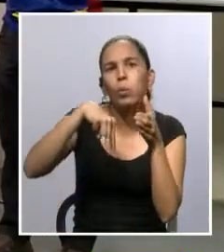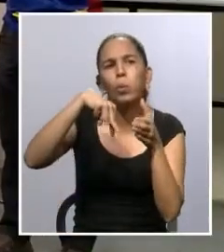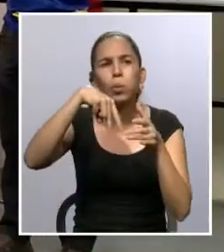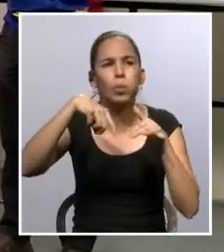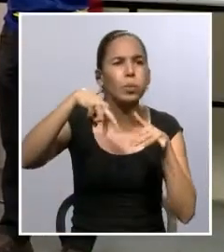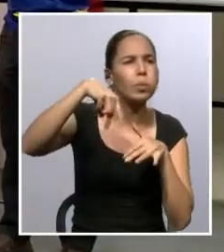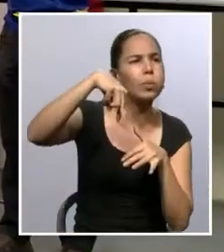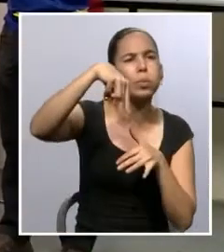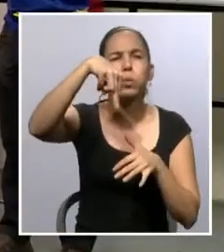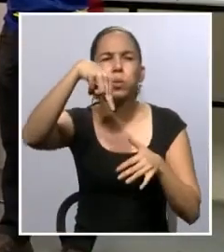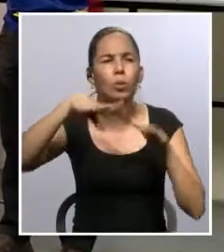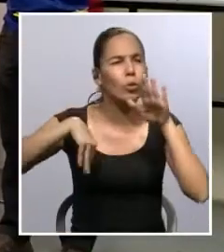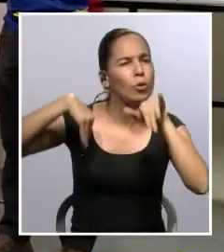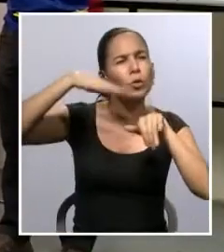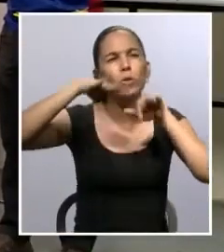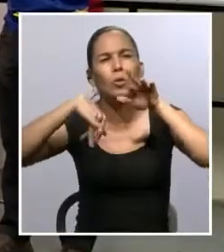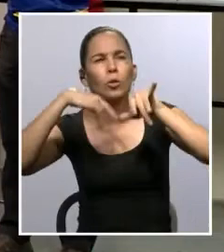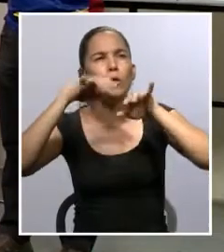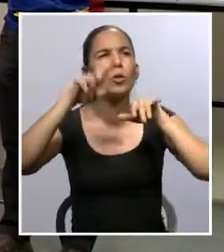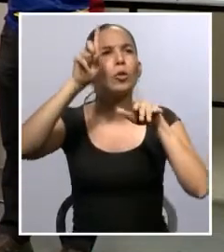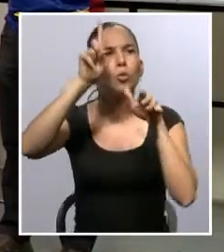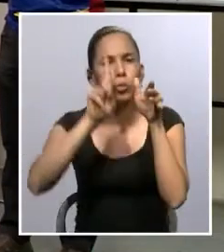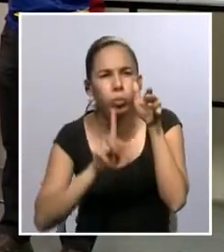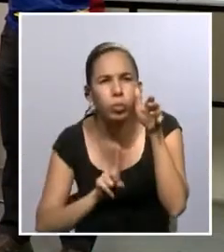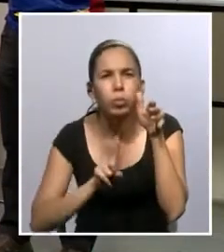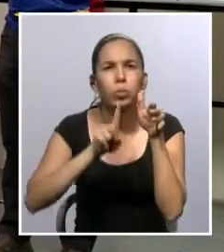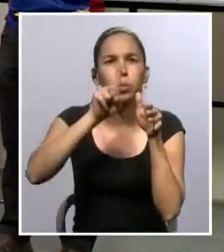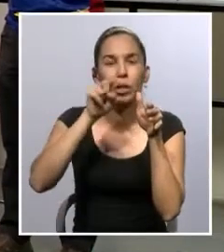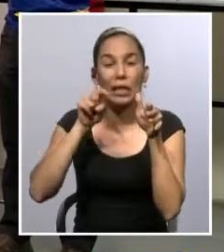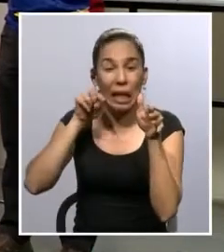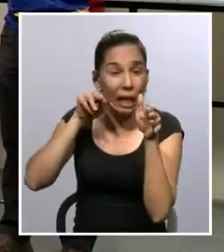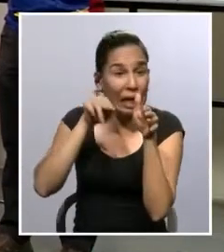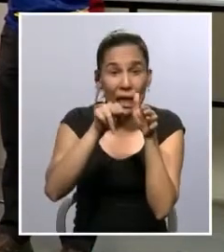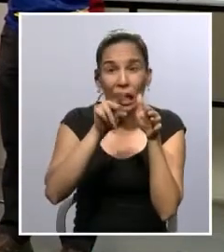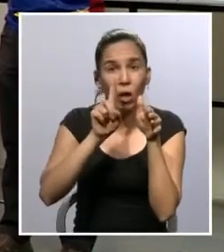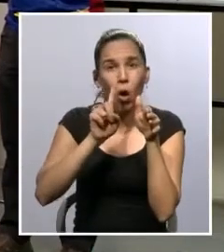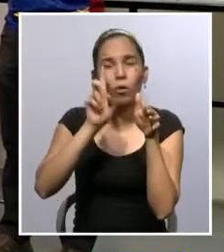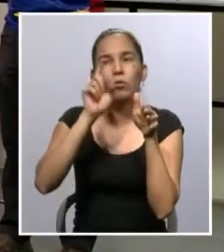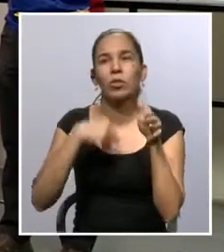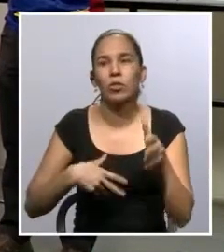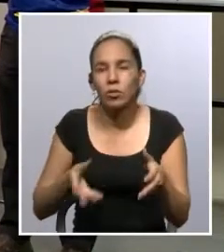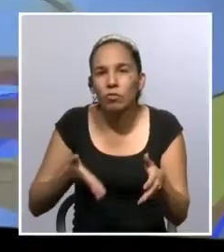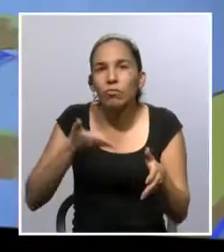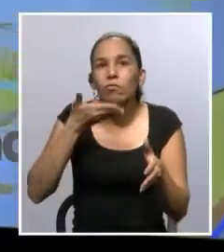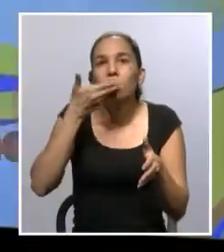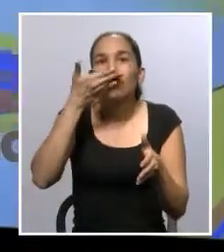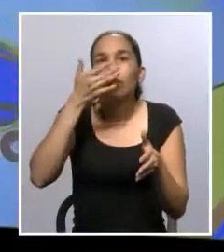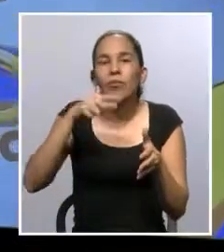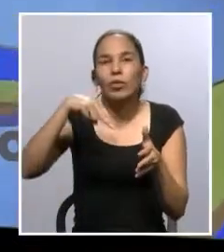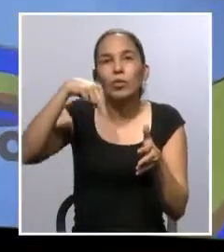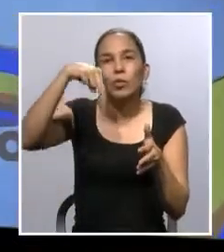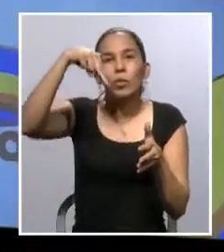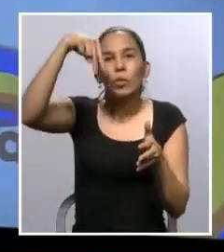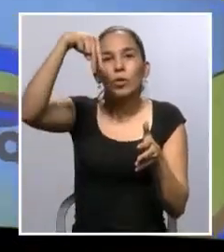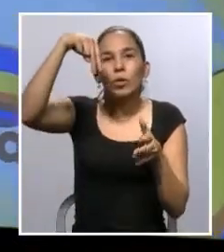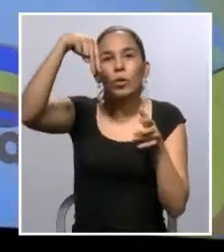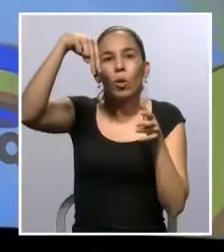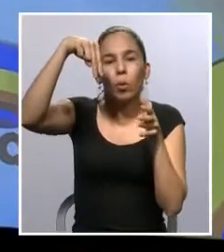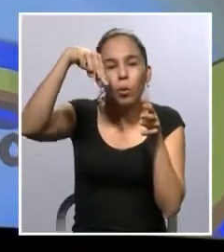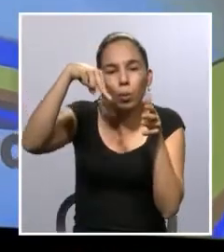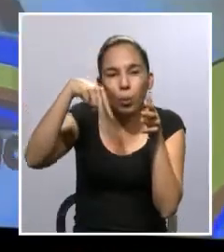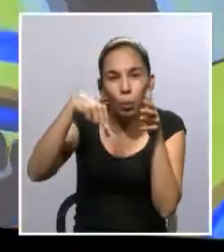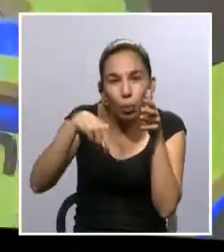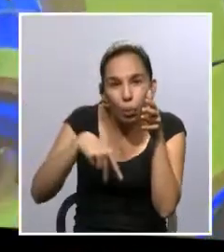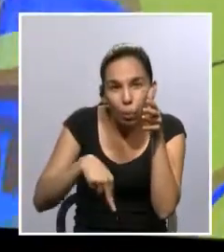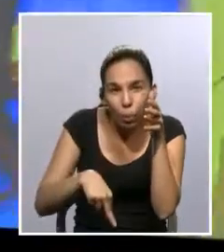va en un rol de hacia arriba y hacia abajo, no va en forma recta, entonces respira y flota un poquito. Para bajar, suelto